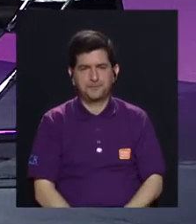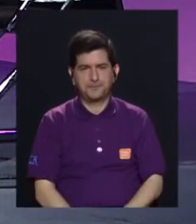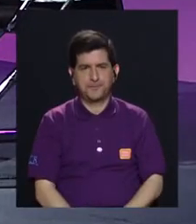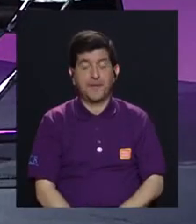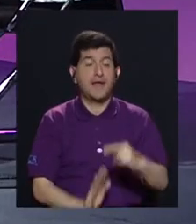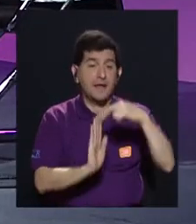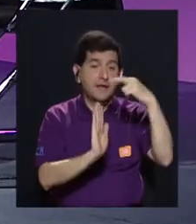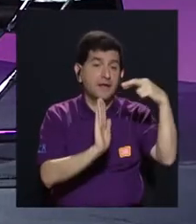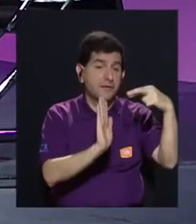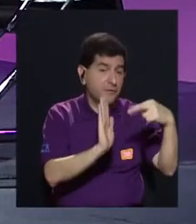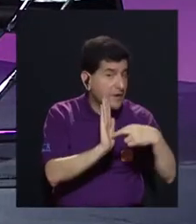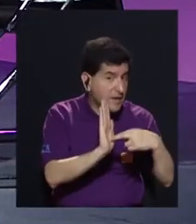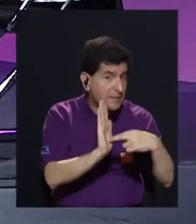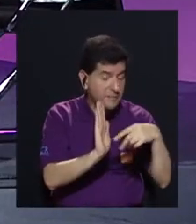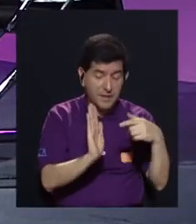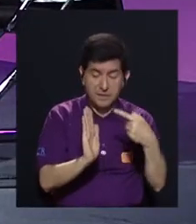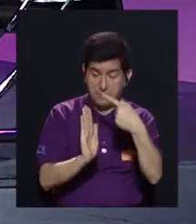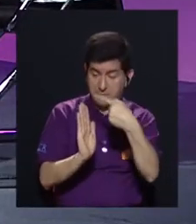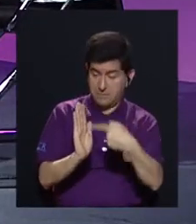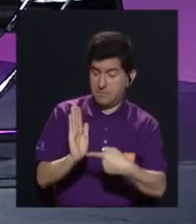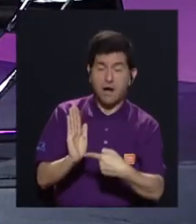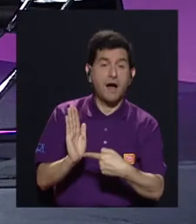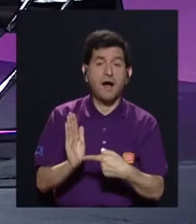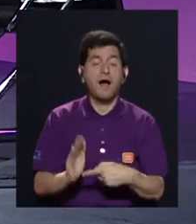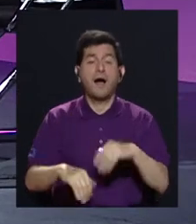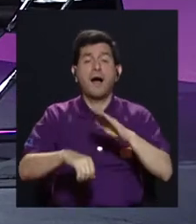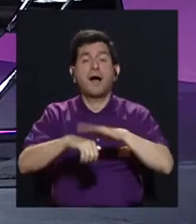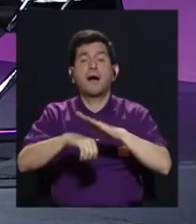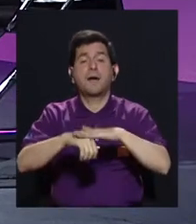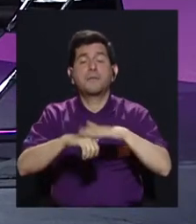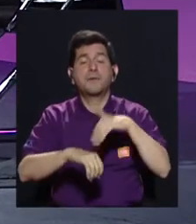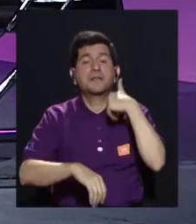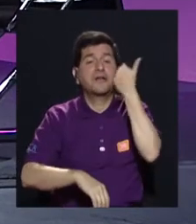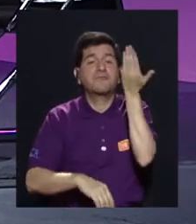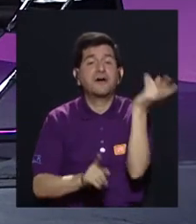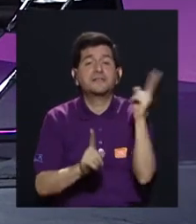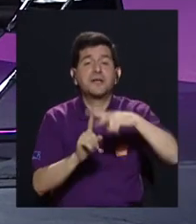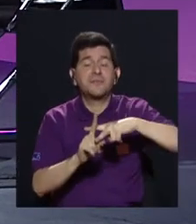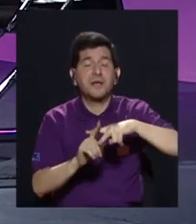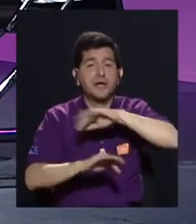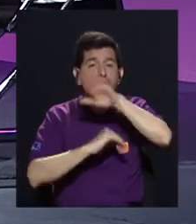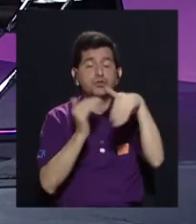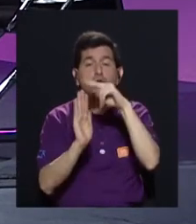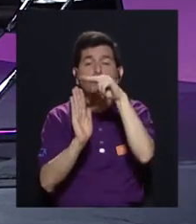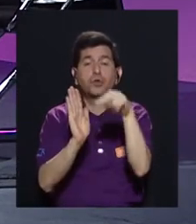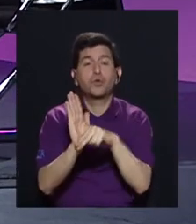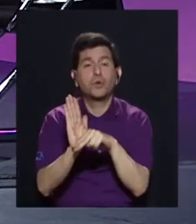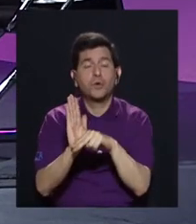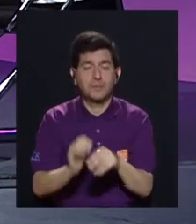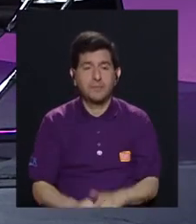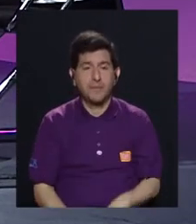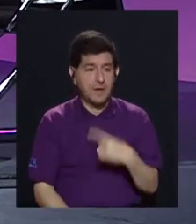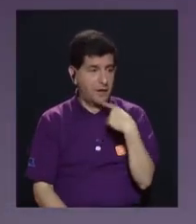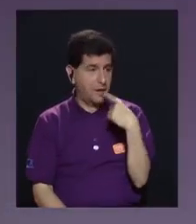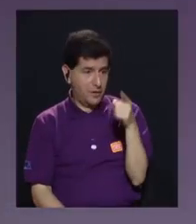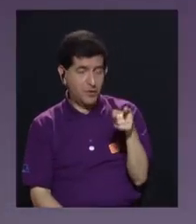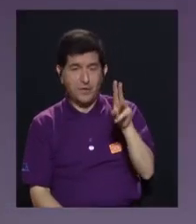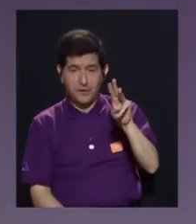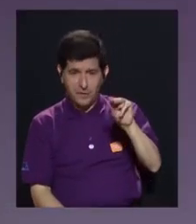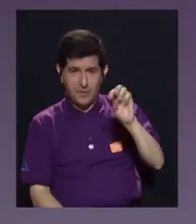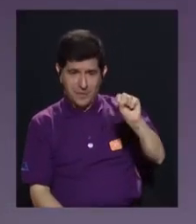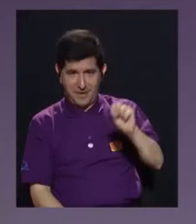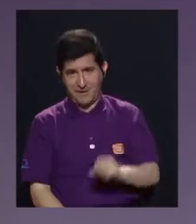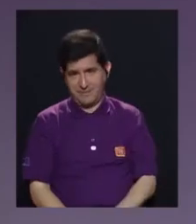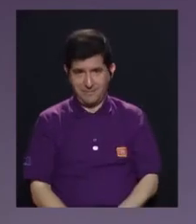la reglamentación facilita la ejecución de las normas de todas las normas por eso margarida lo puso en ese